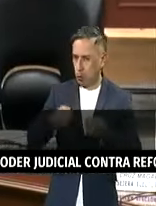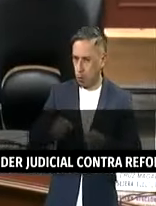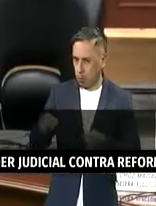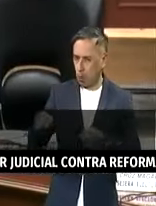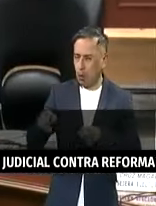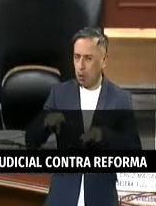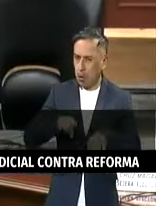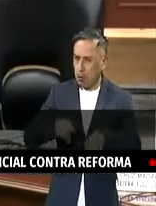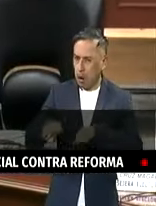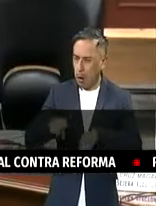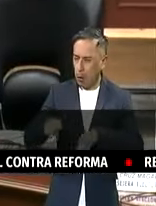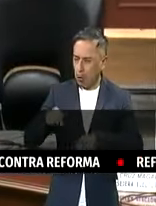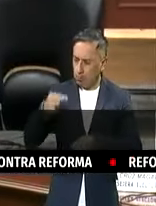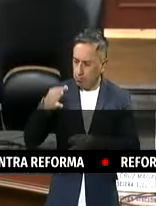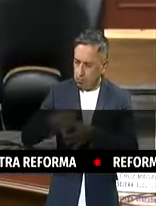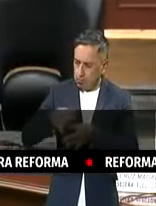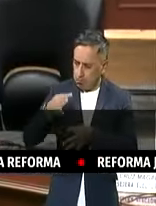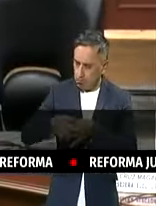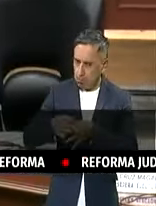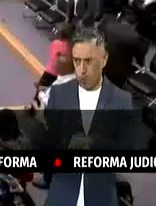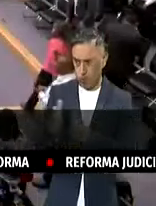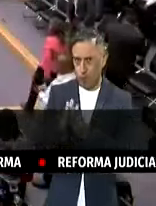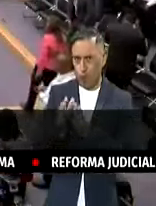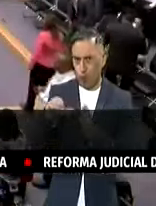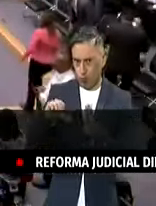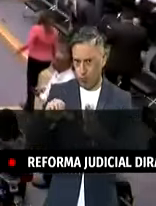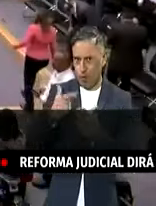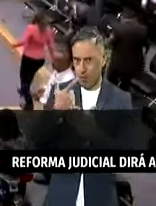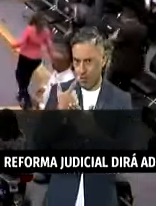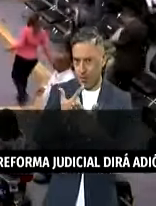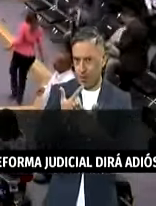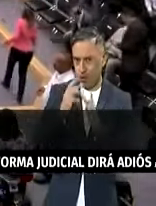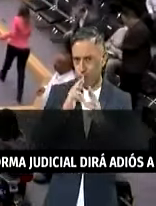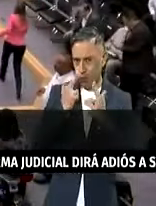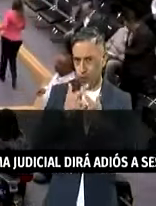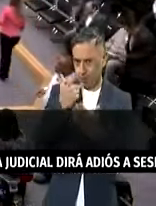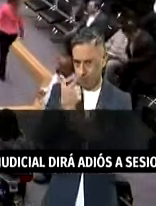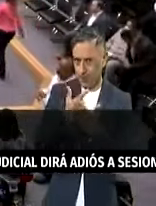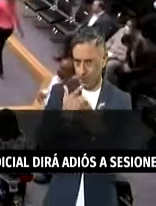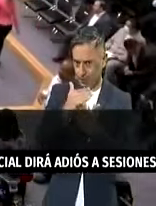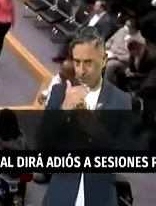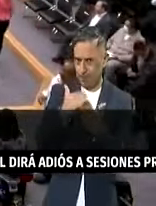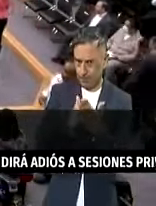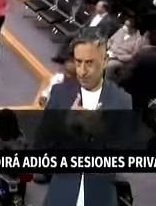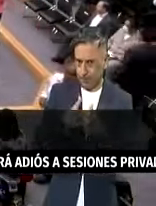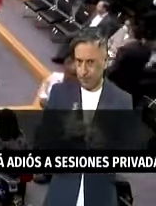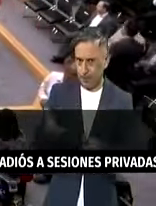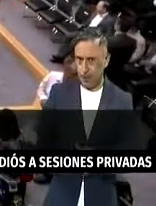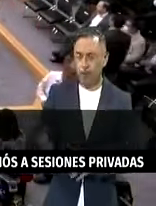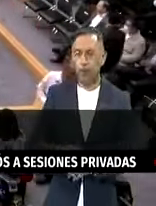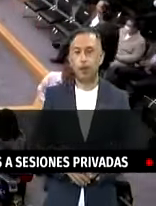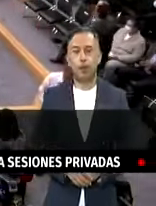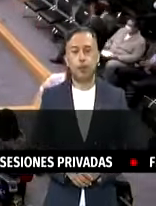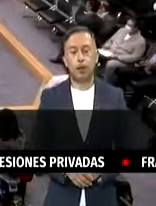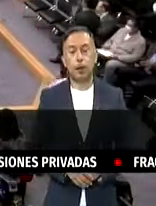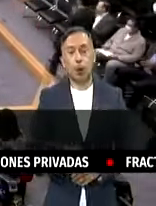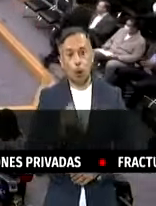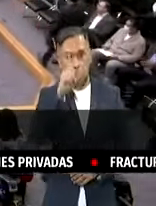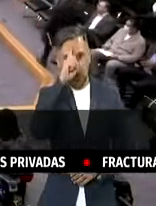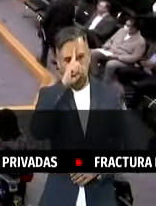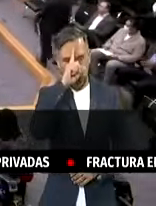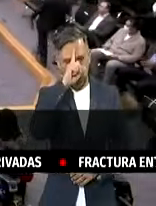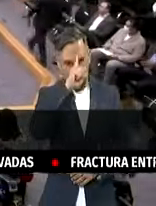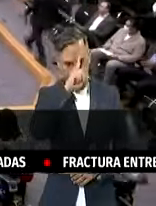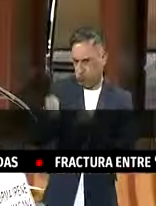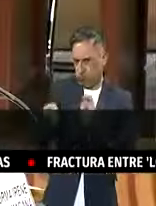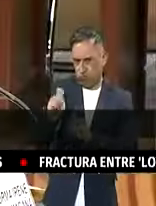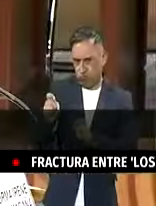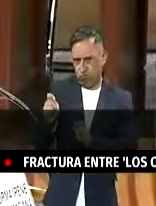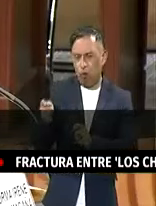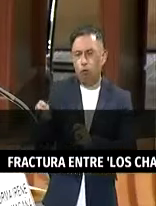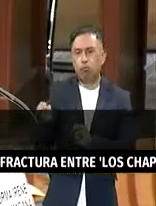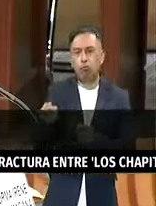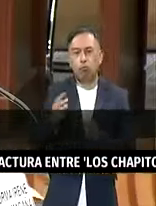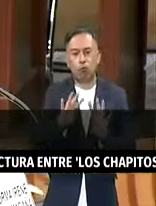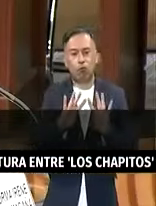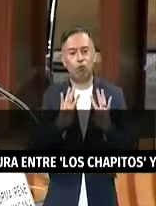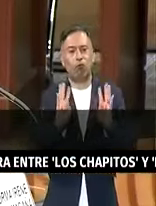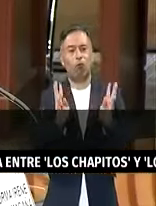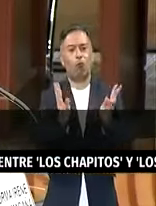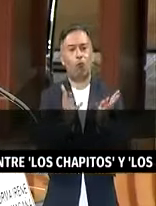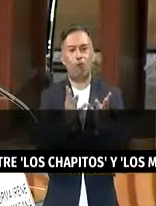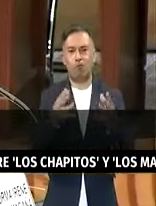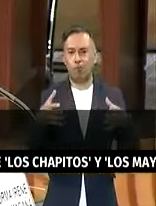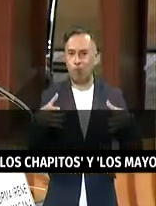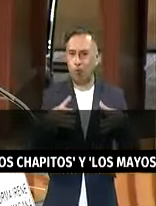Políticos, hoy la comisión decidirá en qué sentido resuelve. En cualquier sentido que la comisión